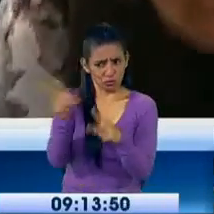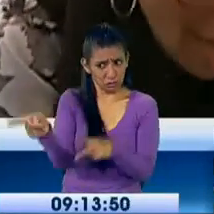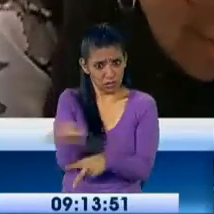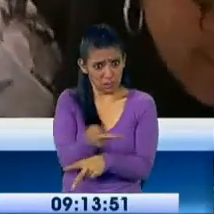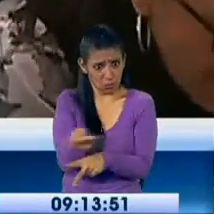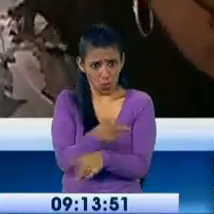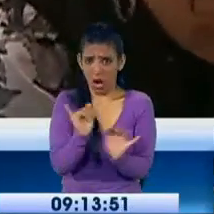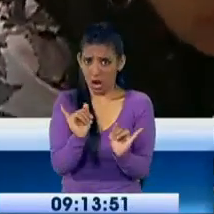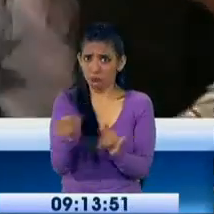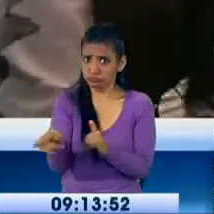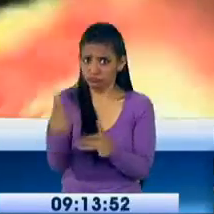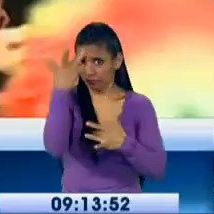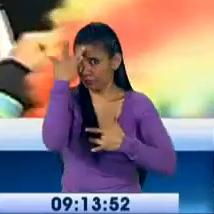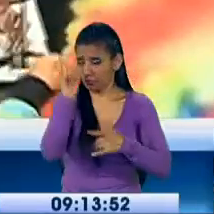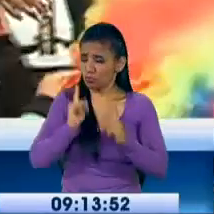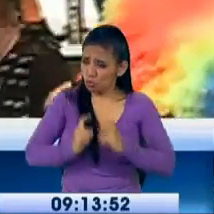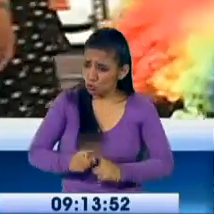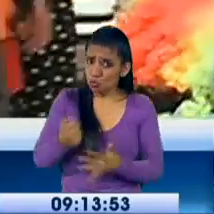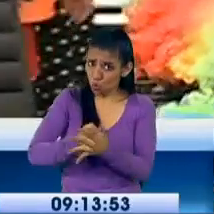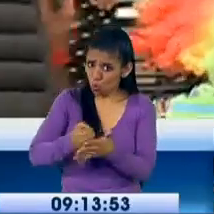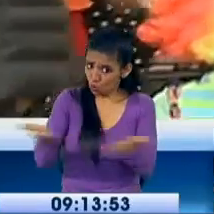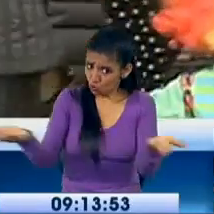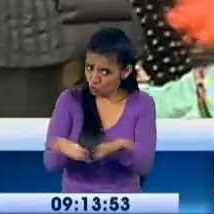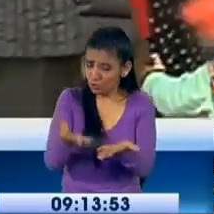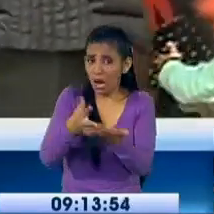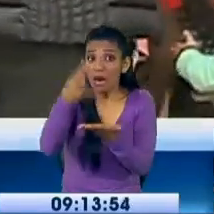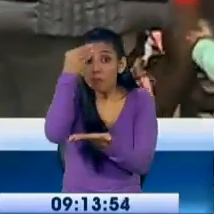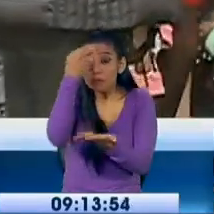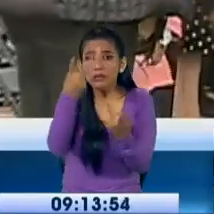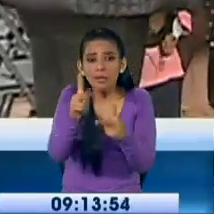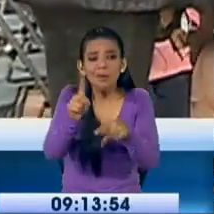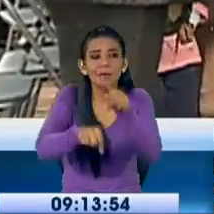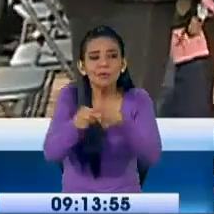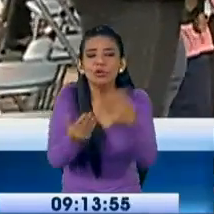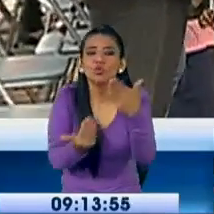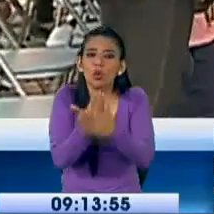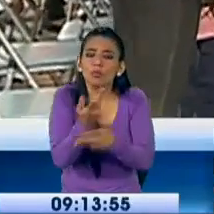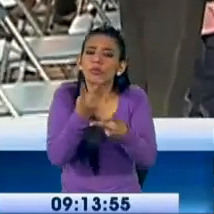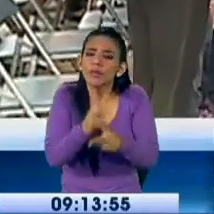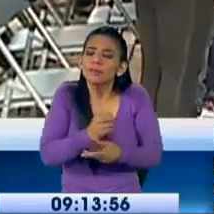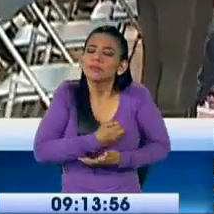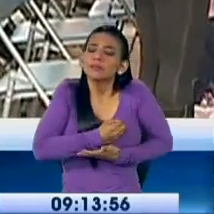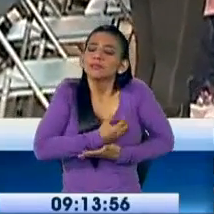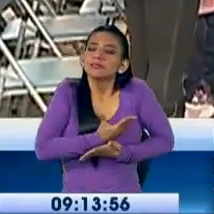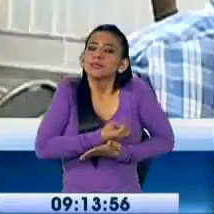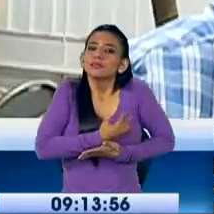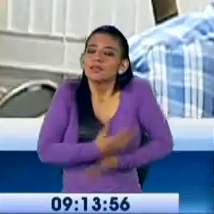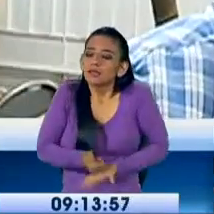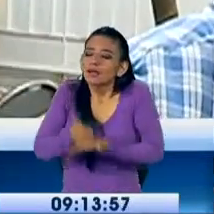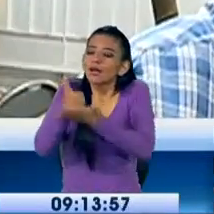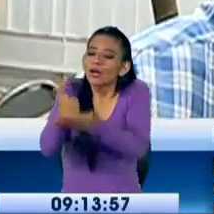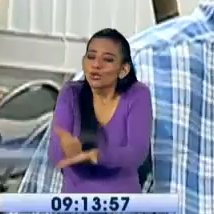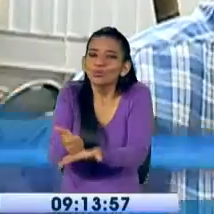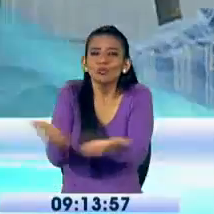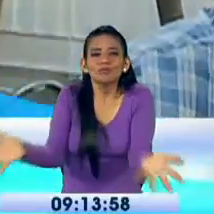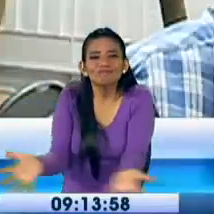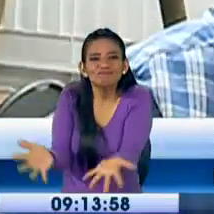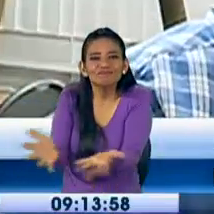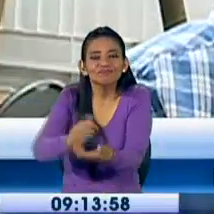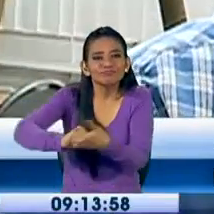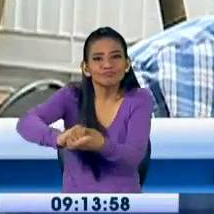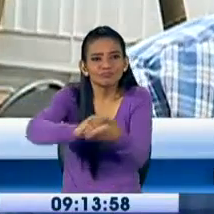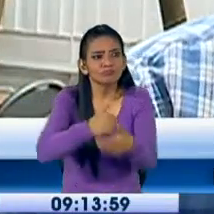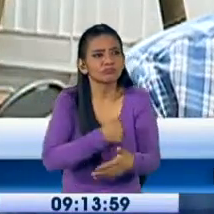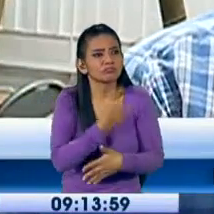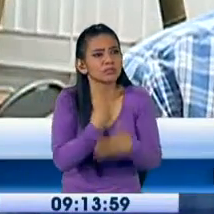cáncer, hagan nuevos amigos y desarrollen el sentido de la solidaridad y amistad. Me encanta que mis hijos participen en esto.